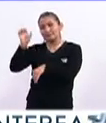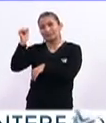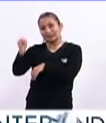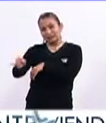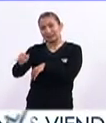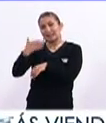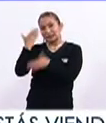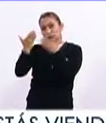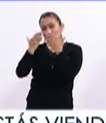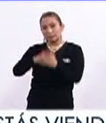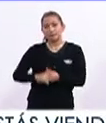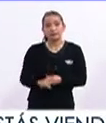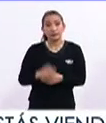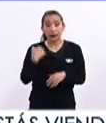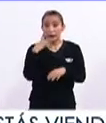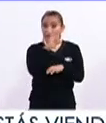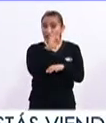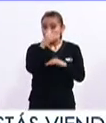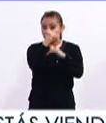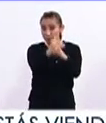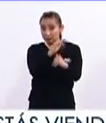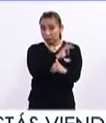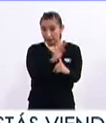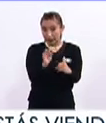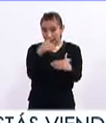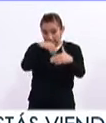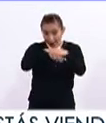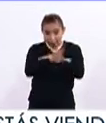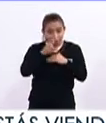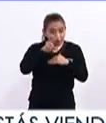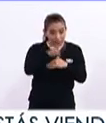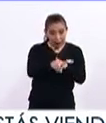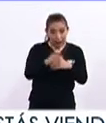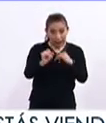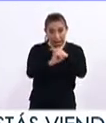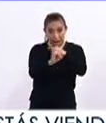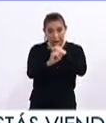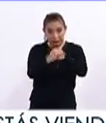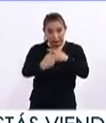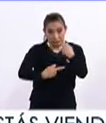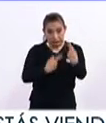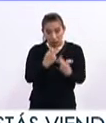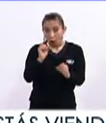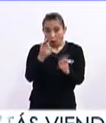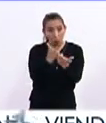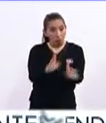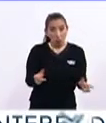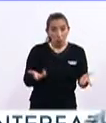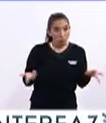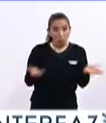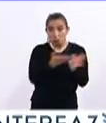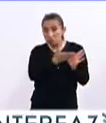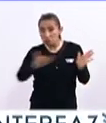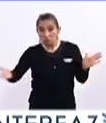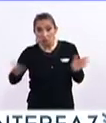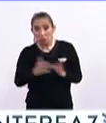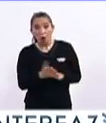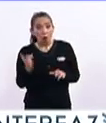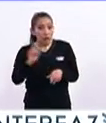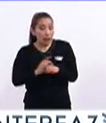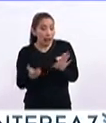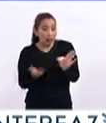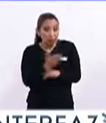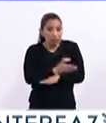¿no? ¿Y hay una fecha límite en la cual pueden acceder a este test? No. ¿Lo pueden hacer hasta un día antes